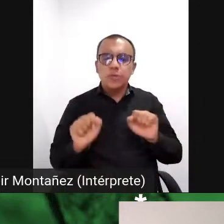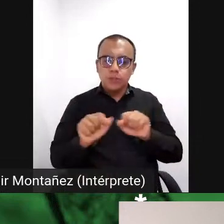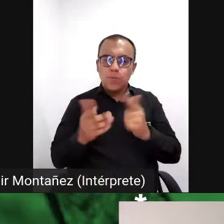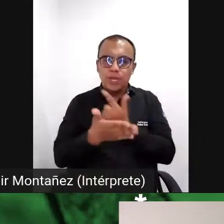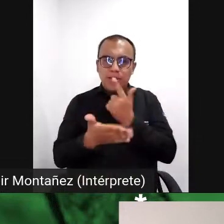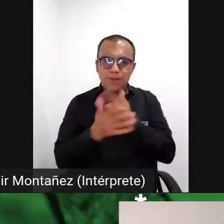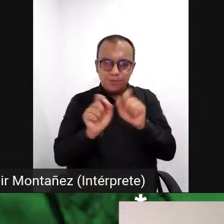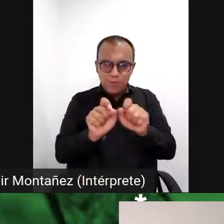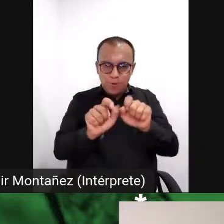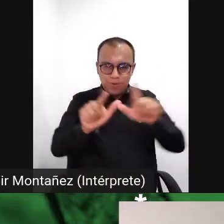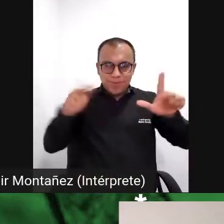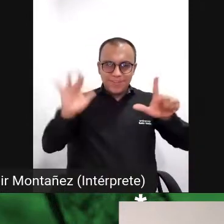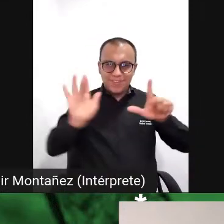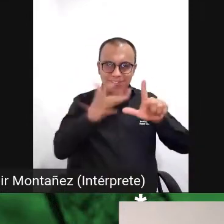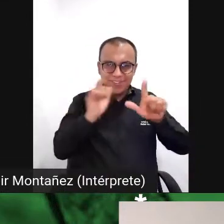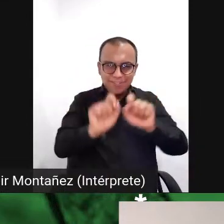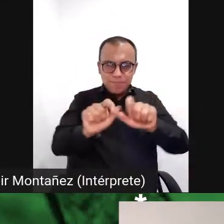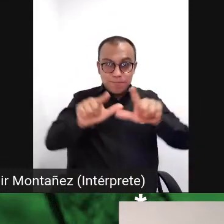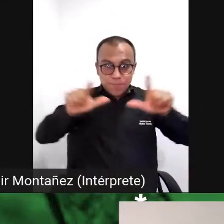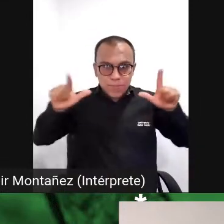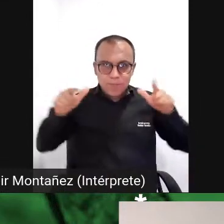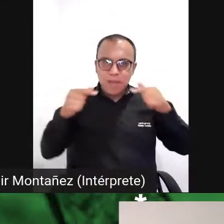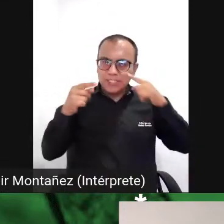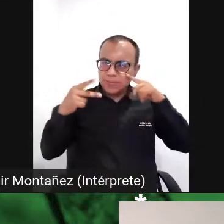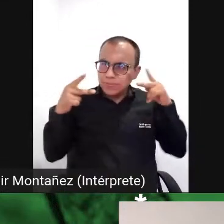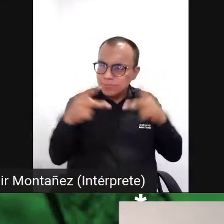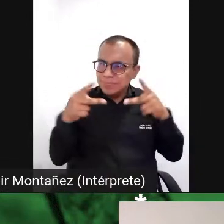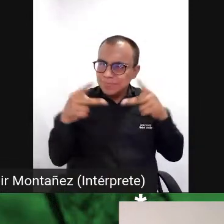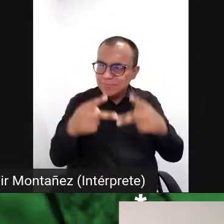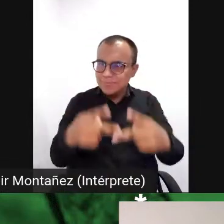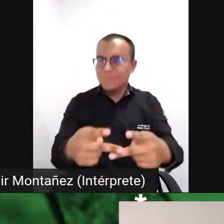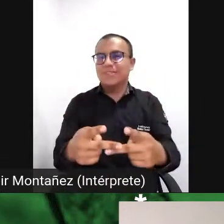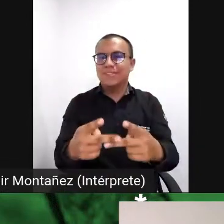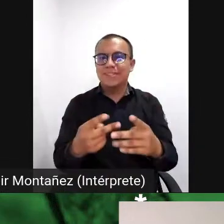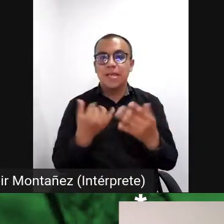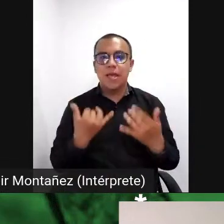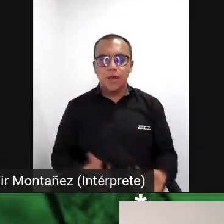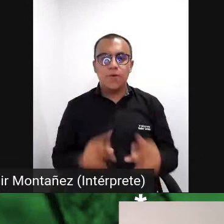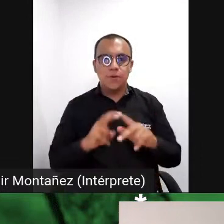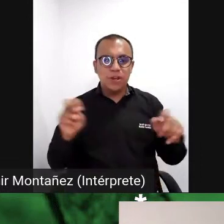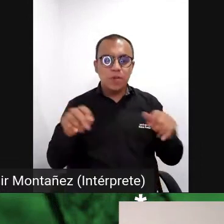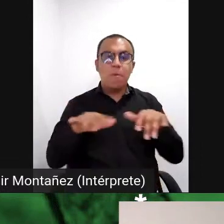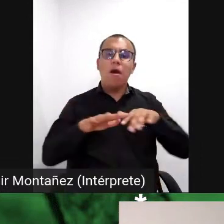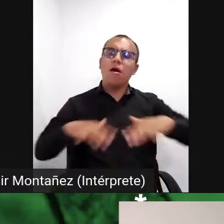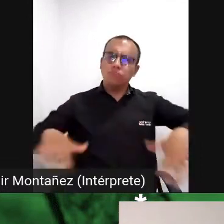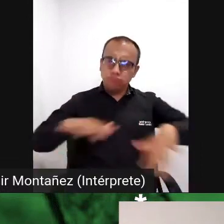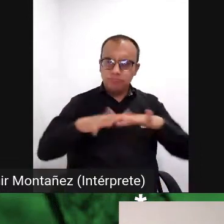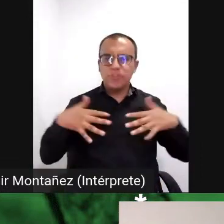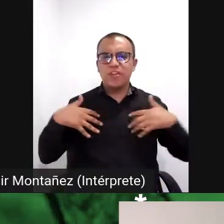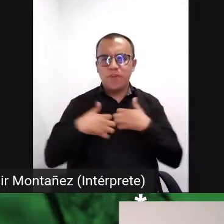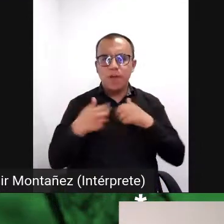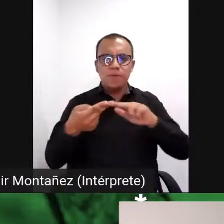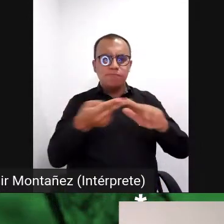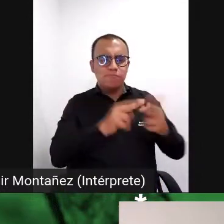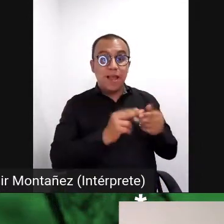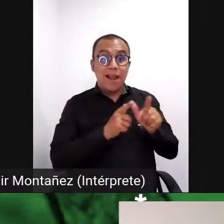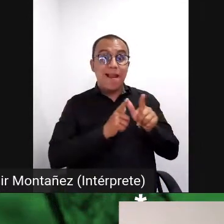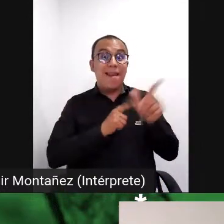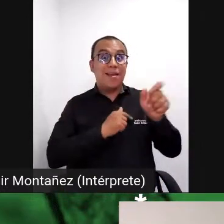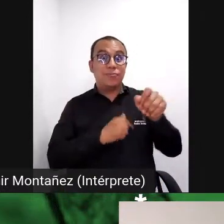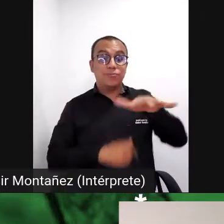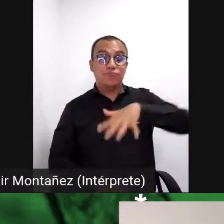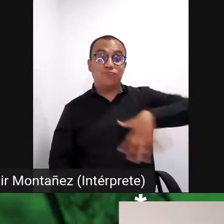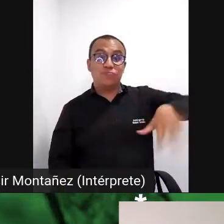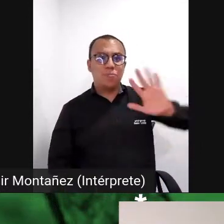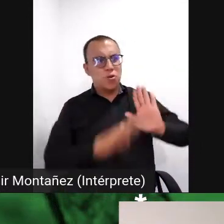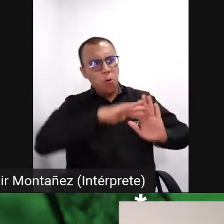ve ese gran conjunto de fauna que está asociada a zonas, digamos, más alejadas, pero que están en los cerros de Bogotá